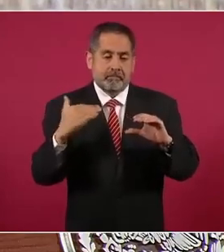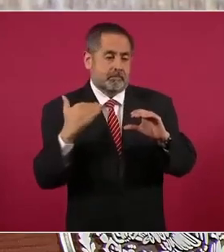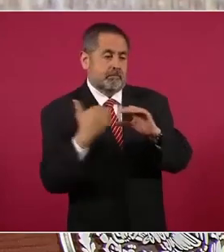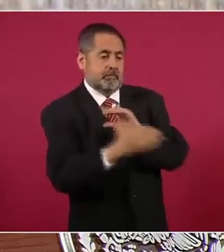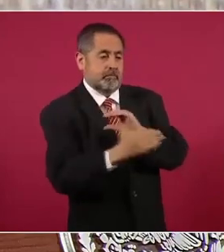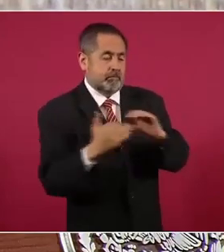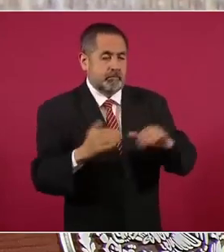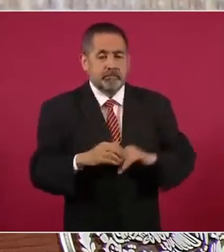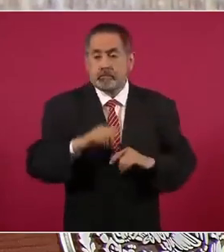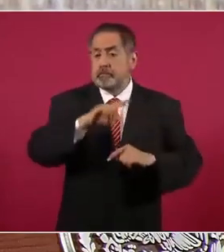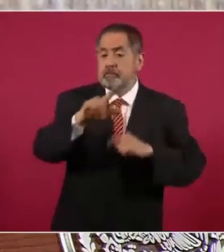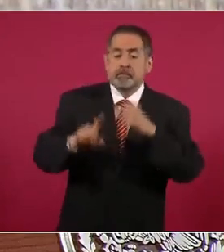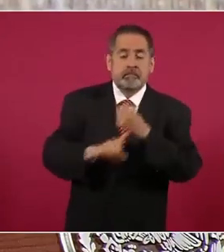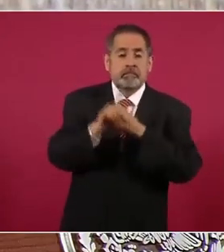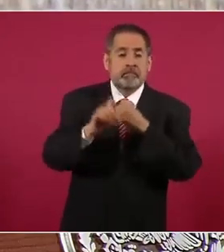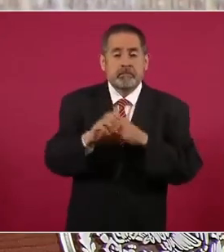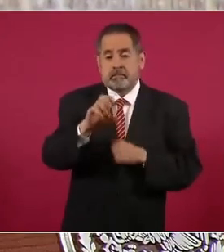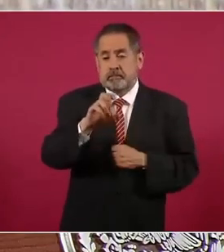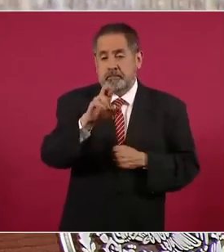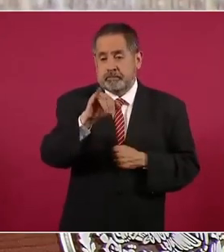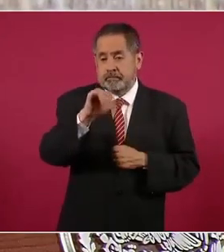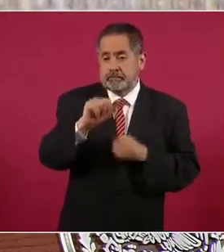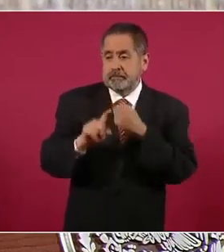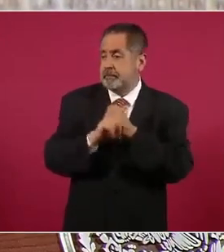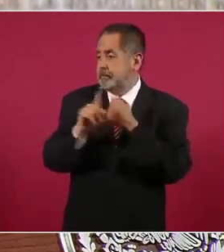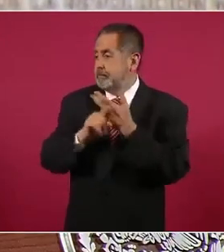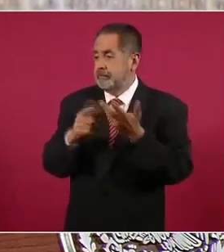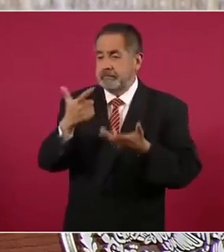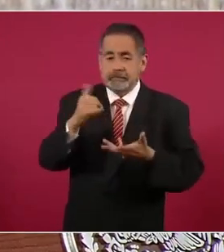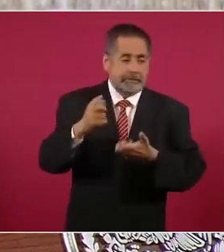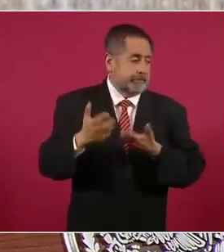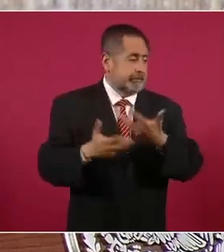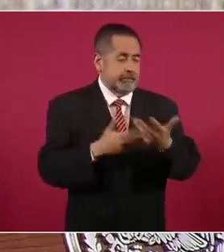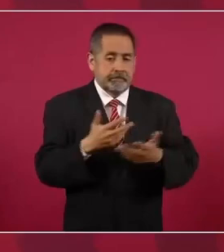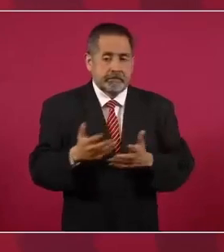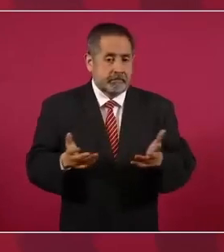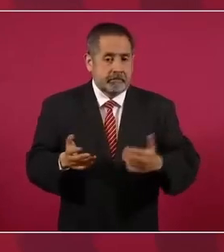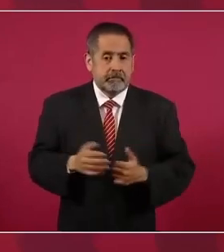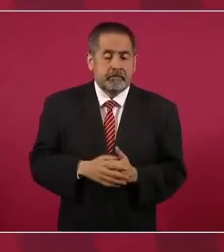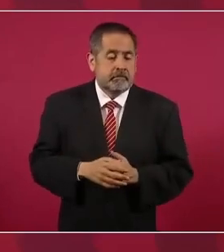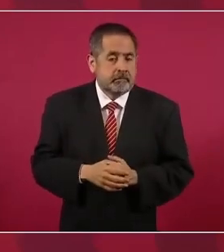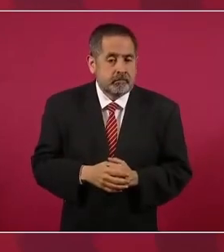Se viene la crisis del gas, pero ya